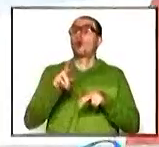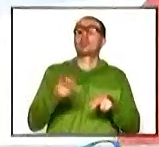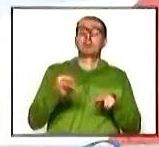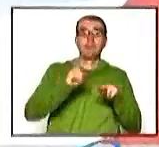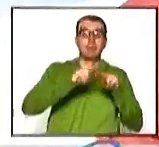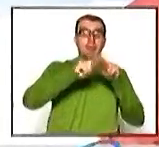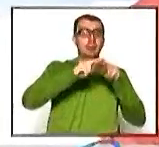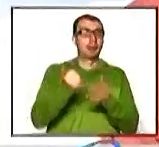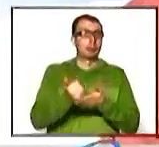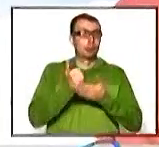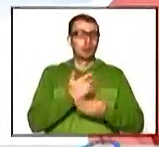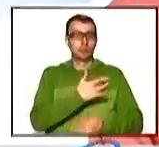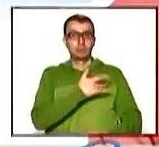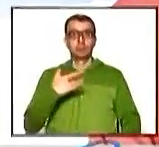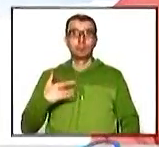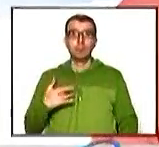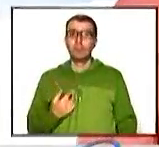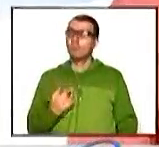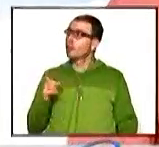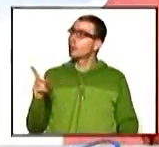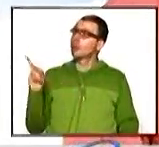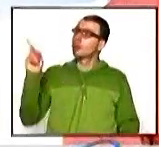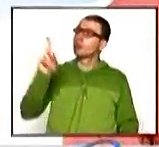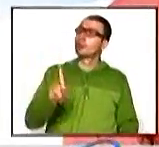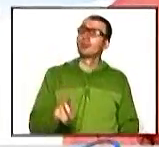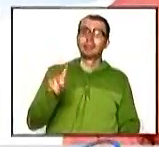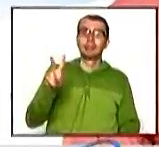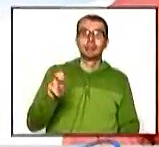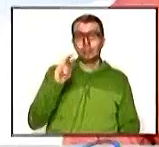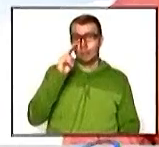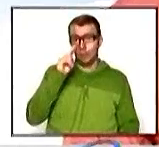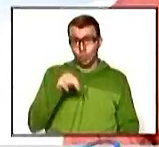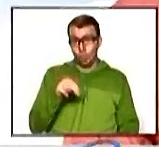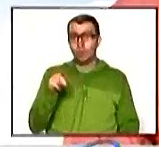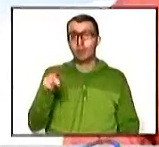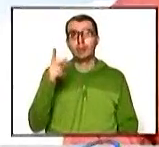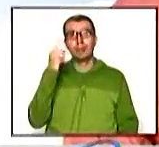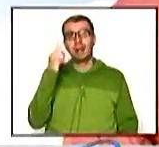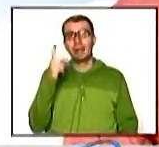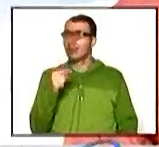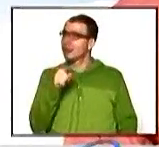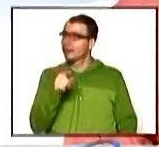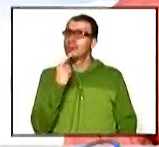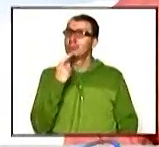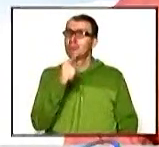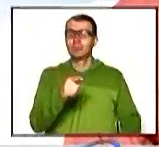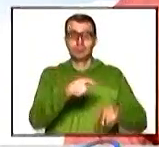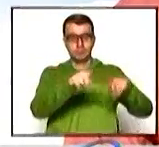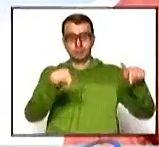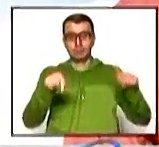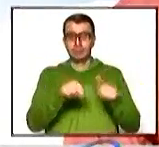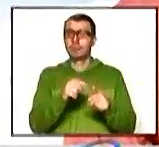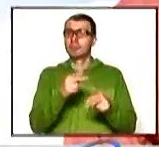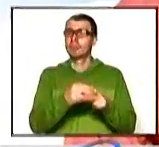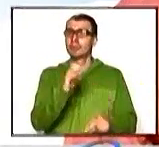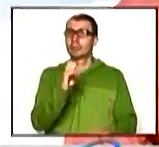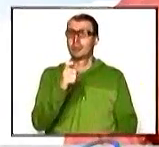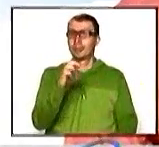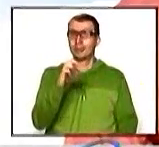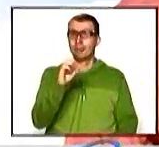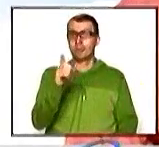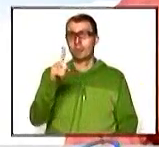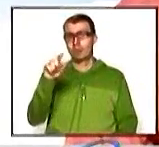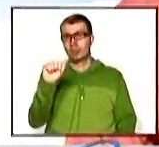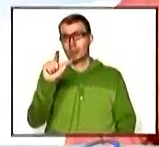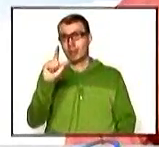llega el 7 de junio a Pereira, casualmente, que va a haber Expo Salud y Belleza, y lo